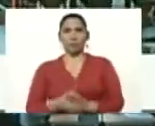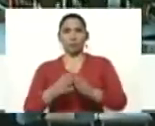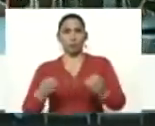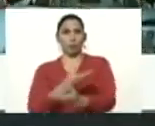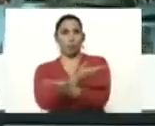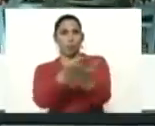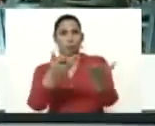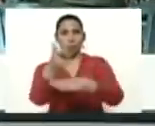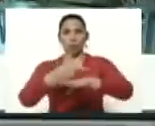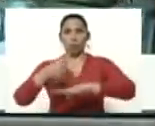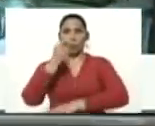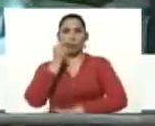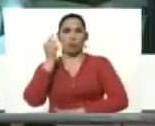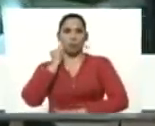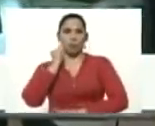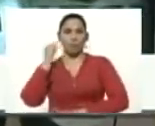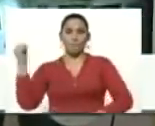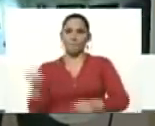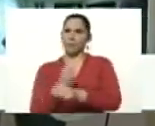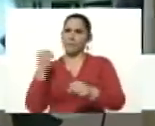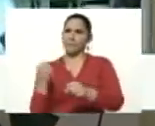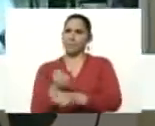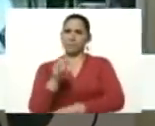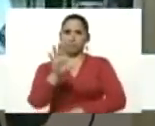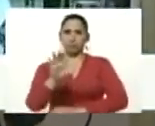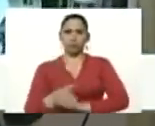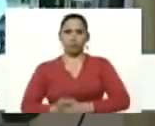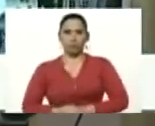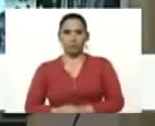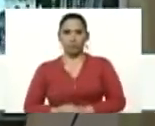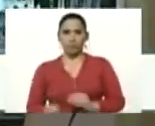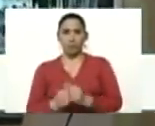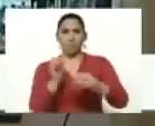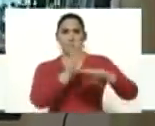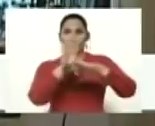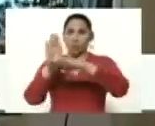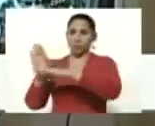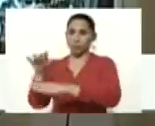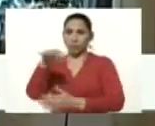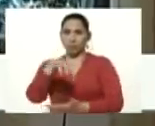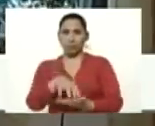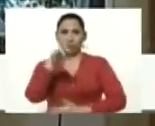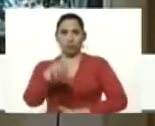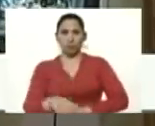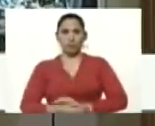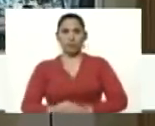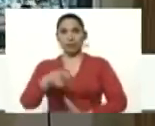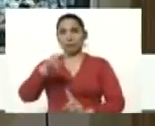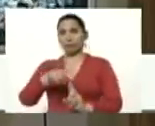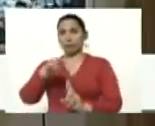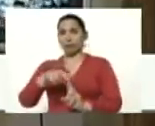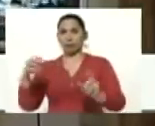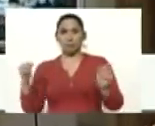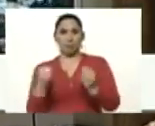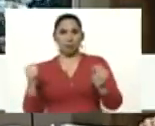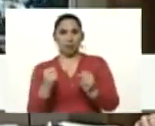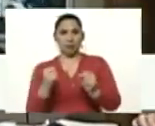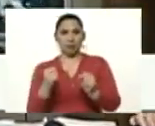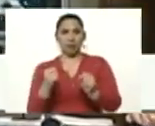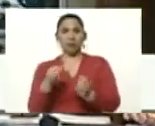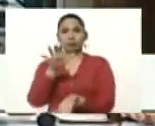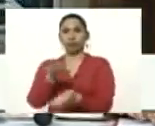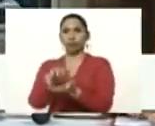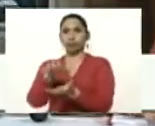los gobernadores y gobernadoras que trabajan en el país, con los protectores del Táchira, de Mérida, de Nueva